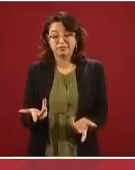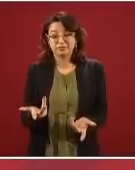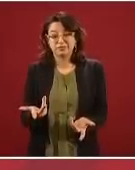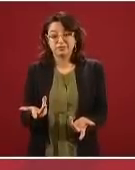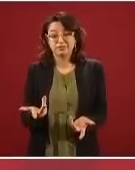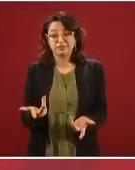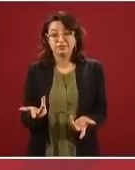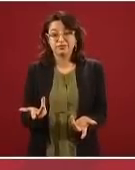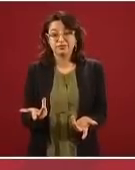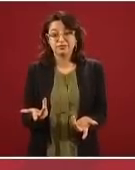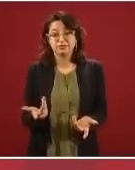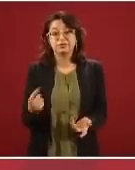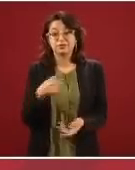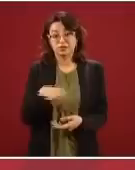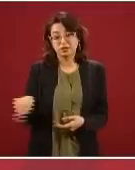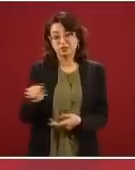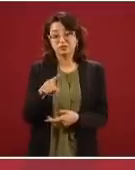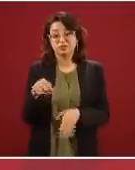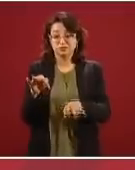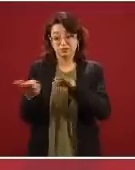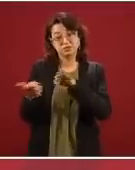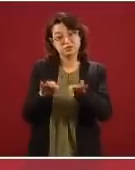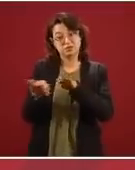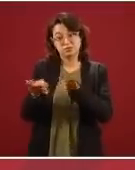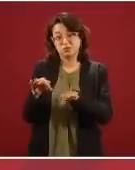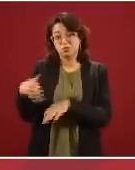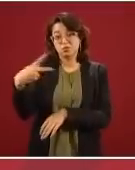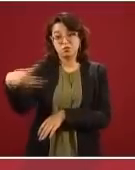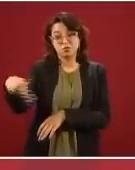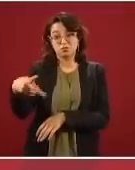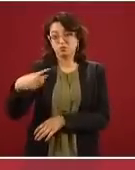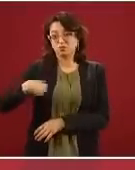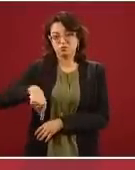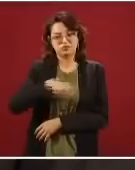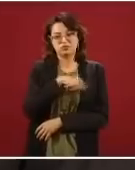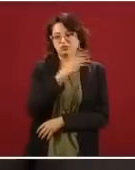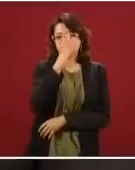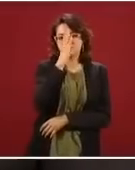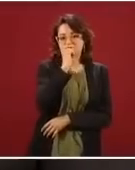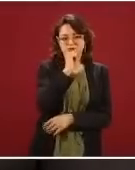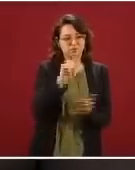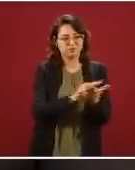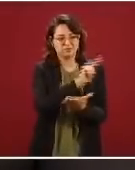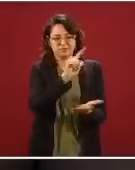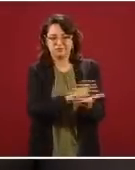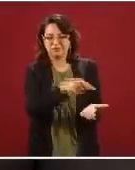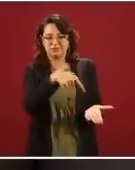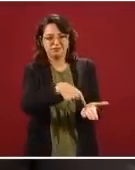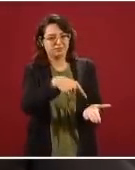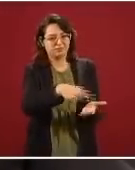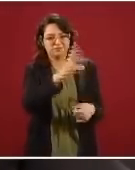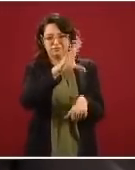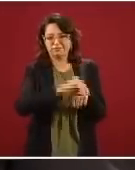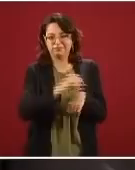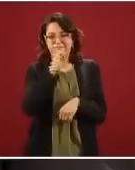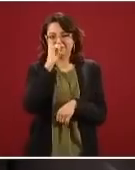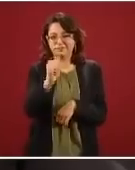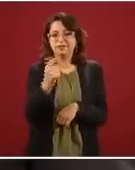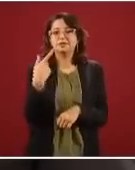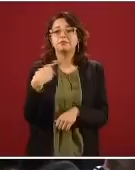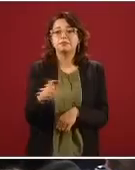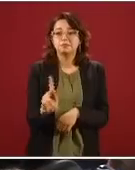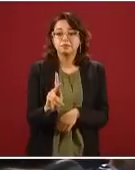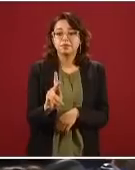van a hacer su trabajo, pero nosotros no podemos, estamos impedidos legalmente. Lo que sí, sí me